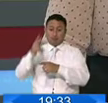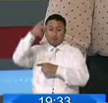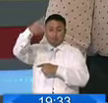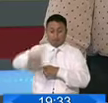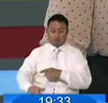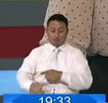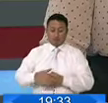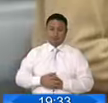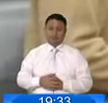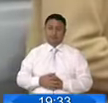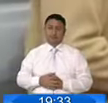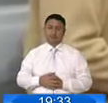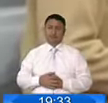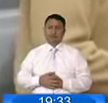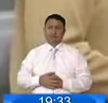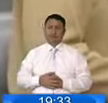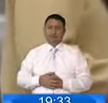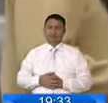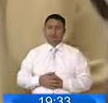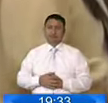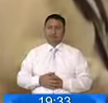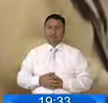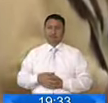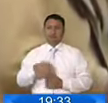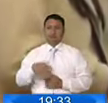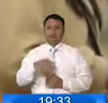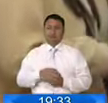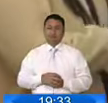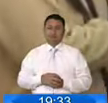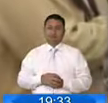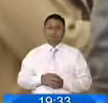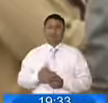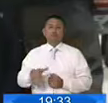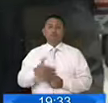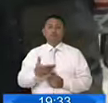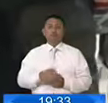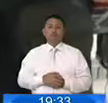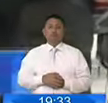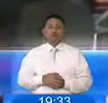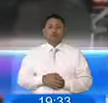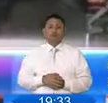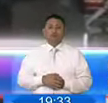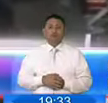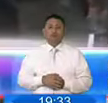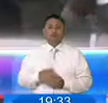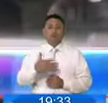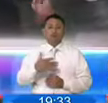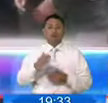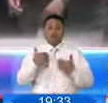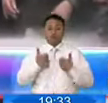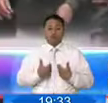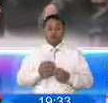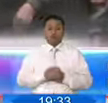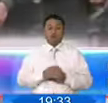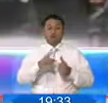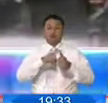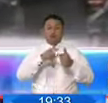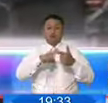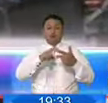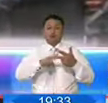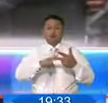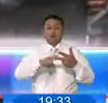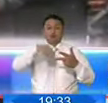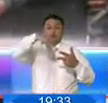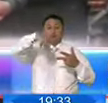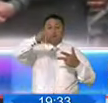abismo momentos de dolor que se vivían al instante que eran retirados de medicina legal los cuerpos de milton édgar y